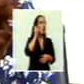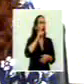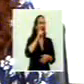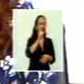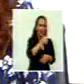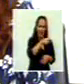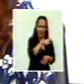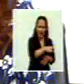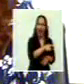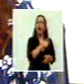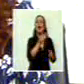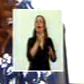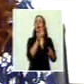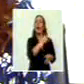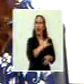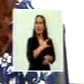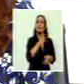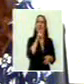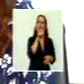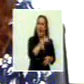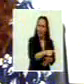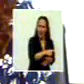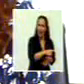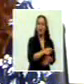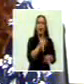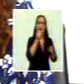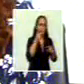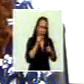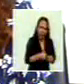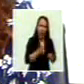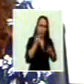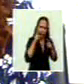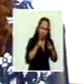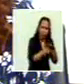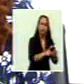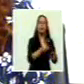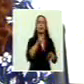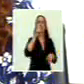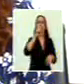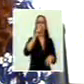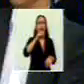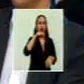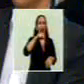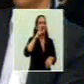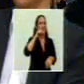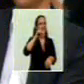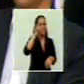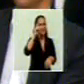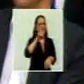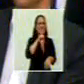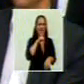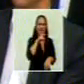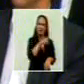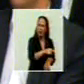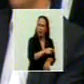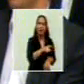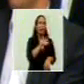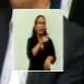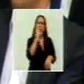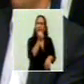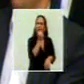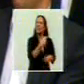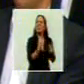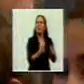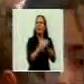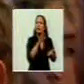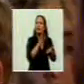Universidad Nacional de La Plata. Realizó la carrera de investigación en el CONICET y su producción se caracteriza por el aporte de nuevos conocimientos